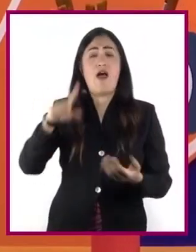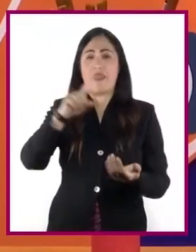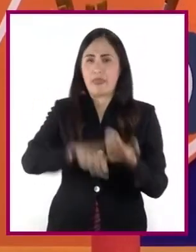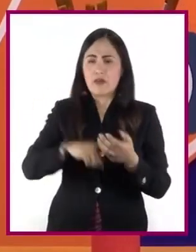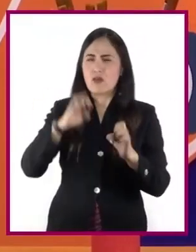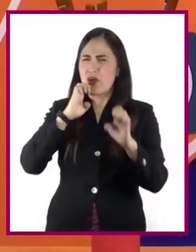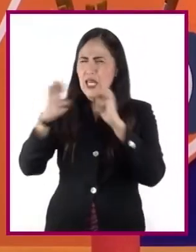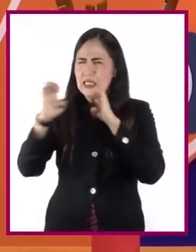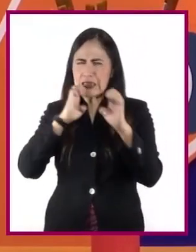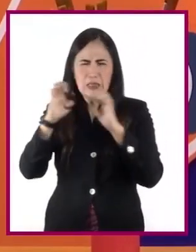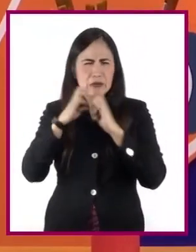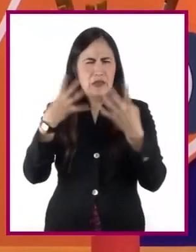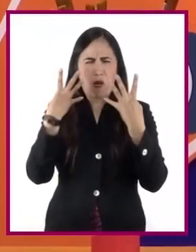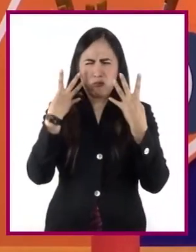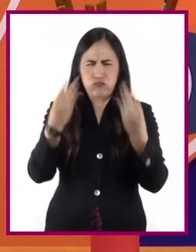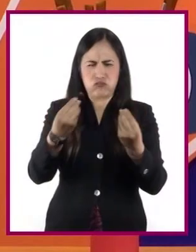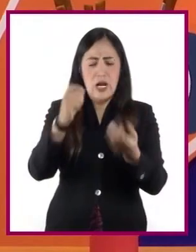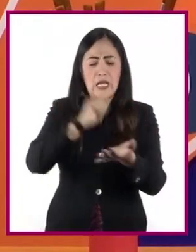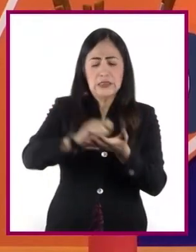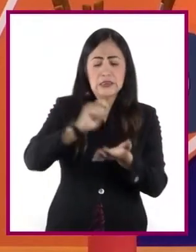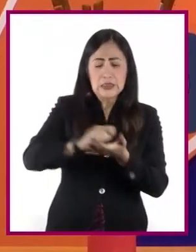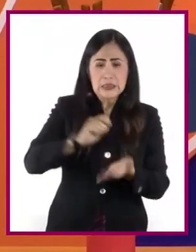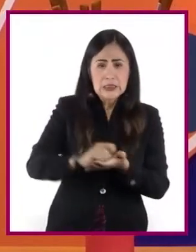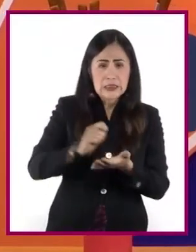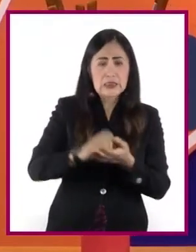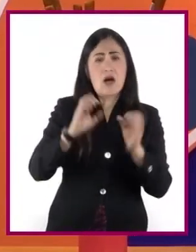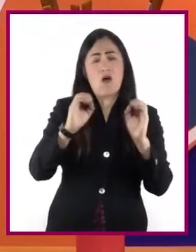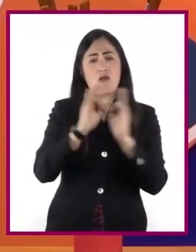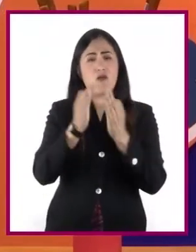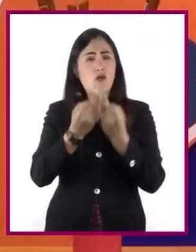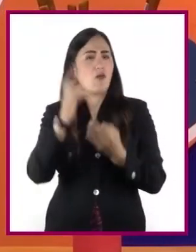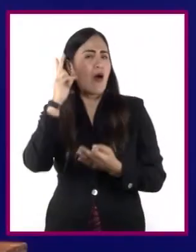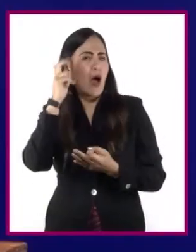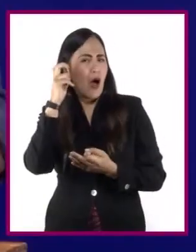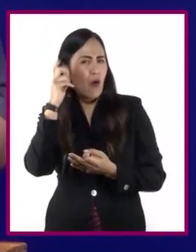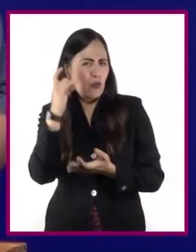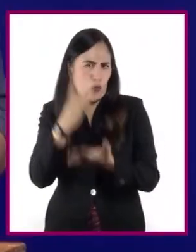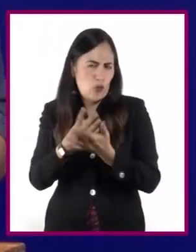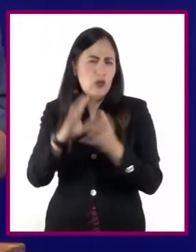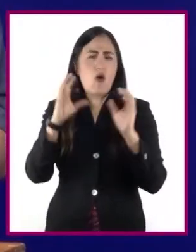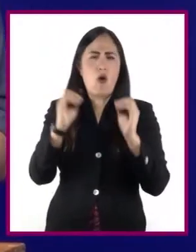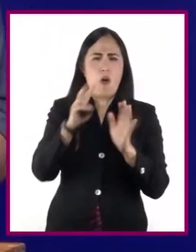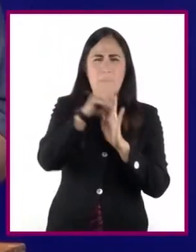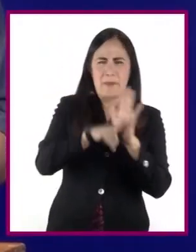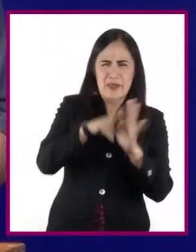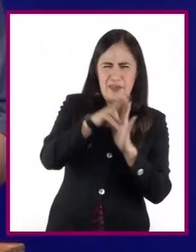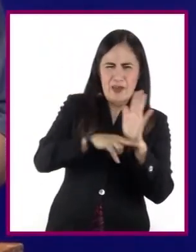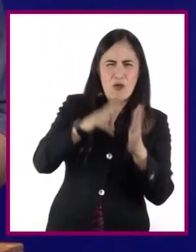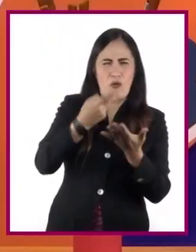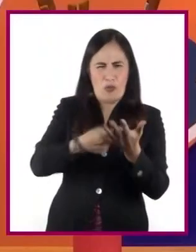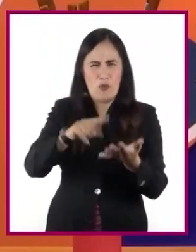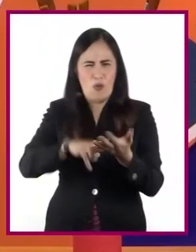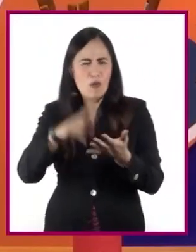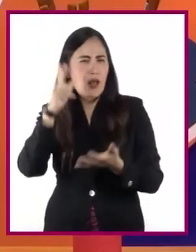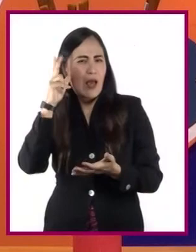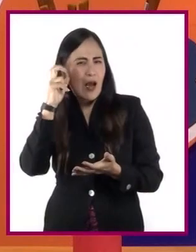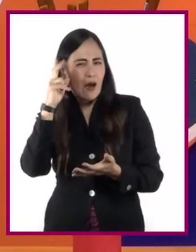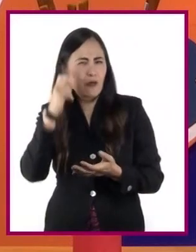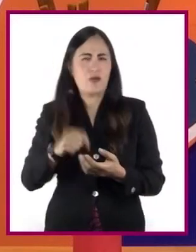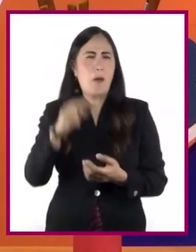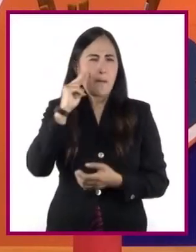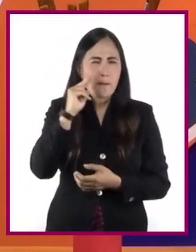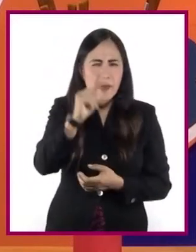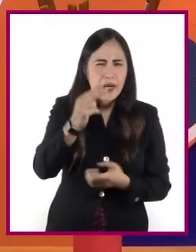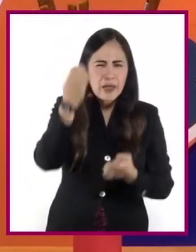entrevistas, tanto escritas como en audio o en audio y video. Leerlas, analizarlas, ver